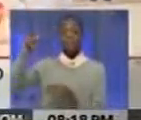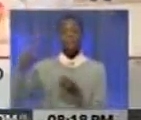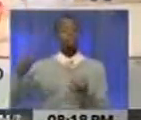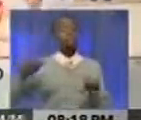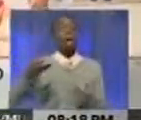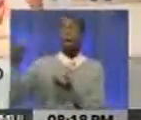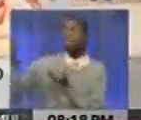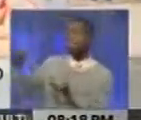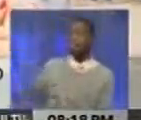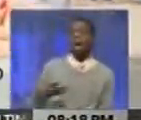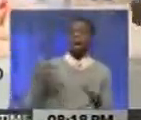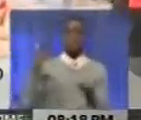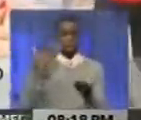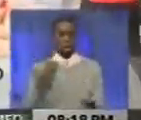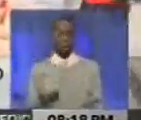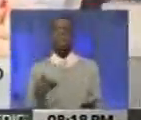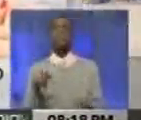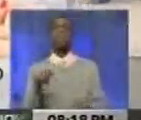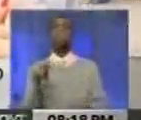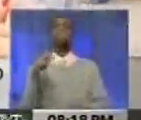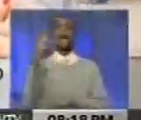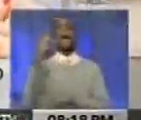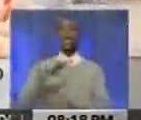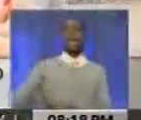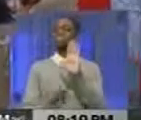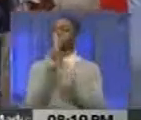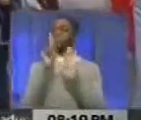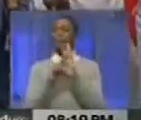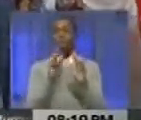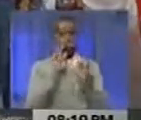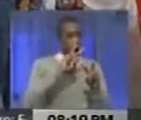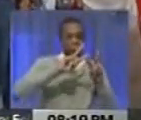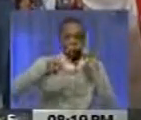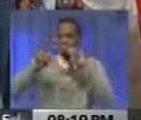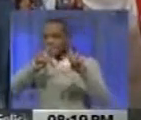lo estamos viendo, camarada, en nuestra parroquia de Paracoto. Ya es la segunda vez que el Corpo Miranda nos visita y le damos las gracias. Las autoridades